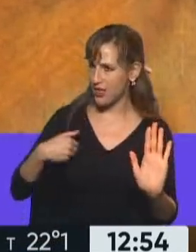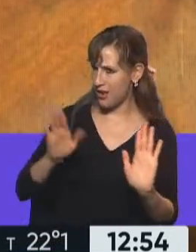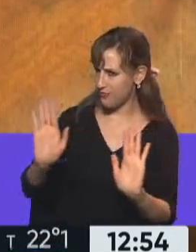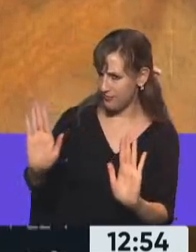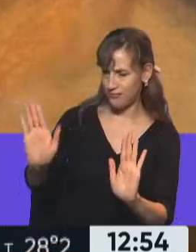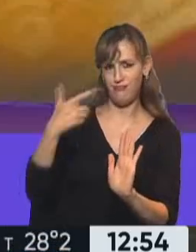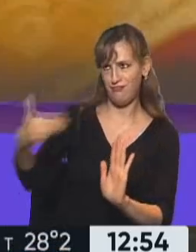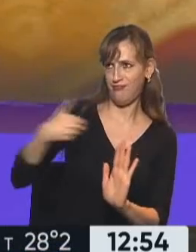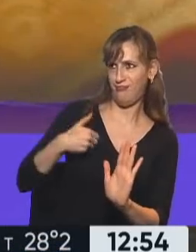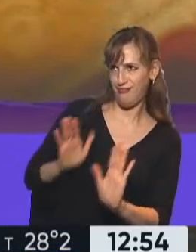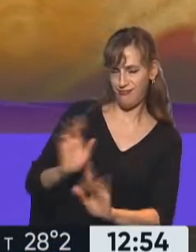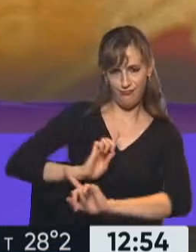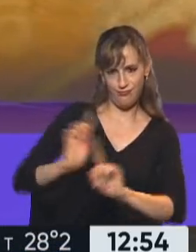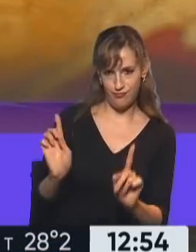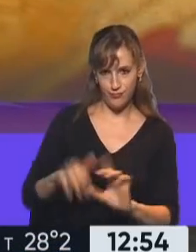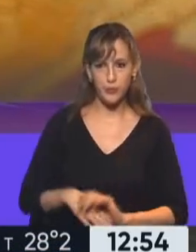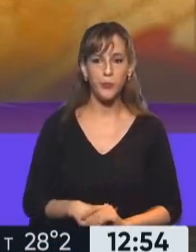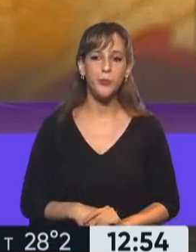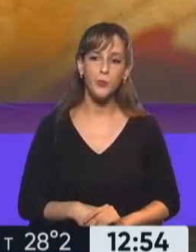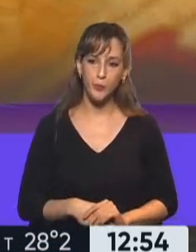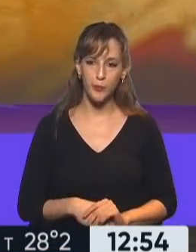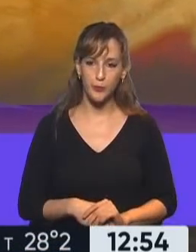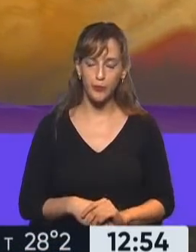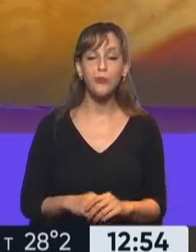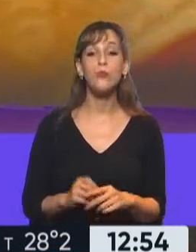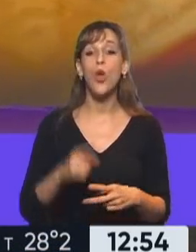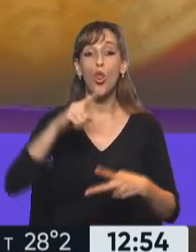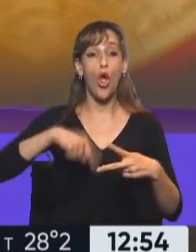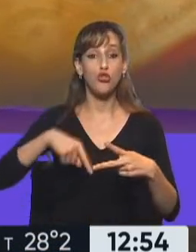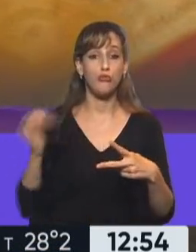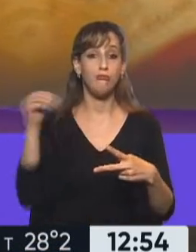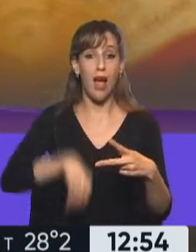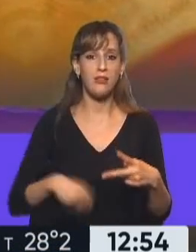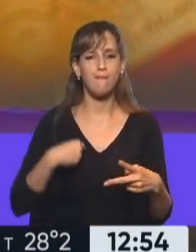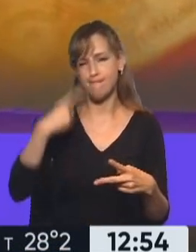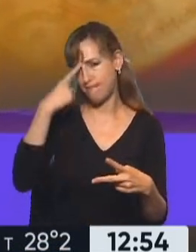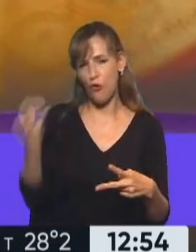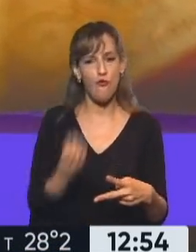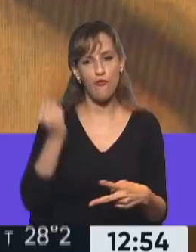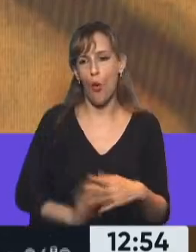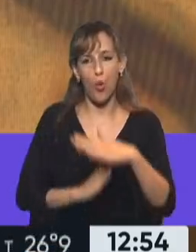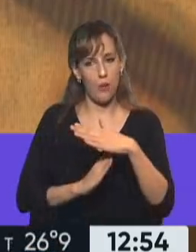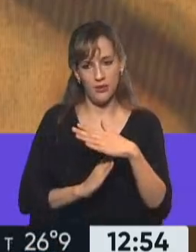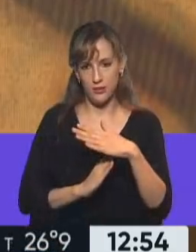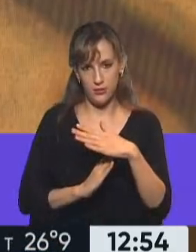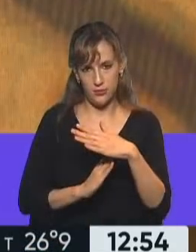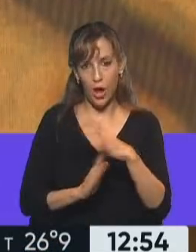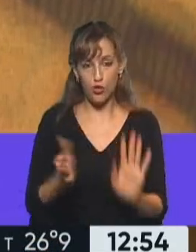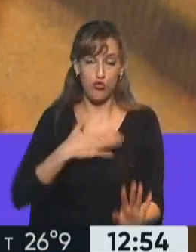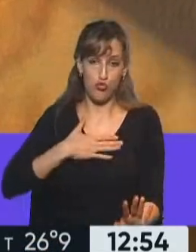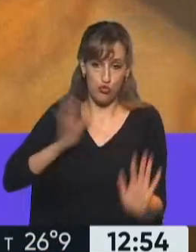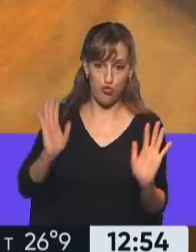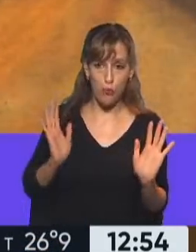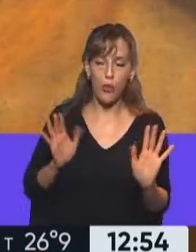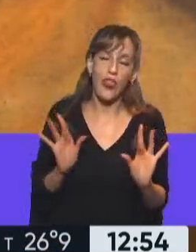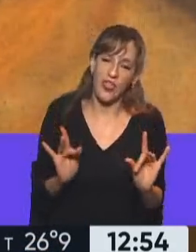una exigencia. Avancemos a dos cosas que a mi criterio son fundamentales que no están en el acuerdo. Obviamente, son muy